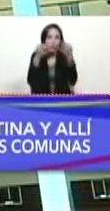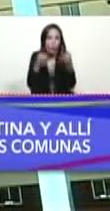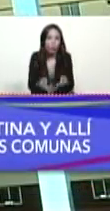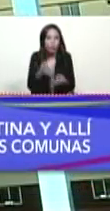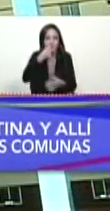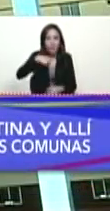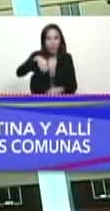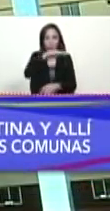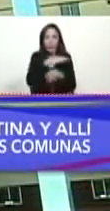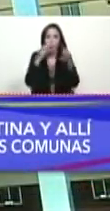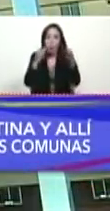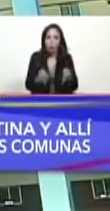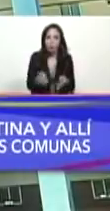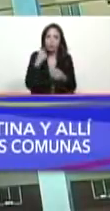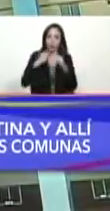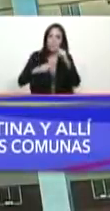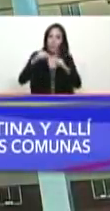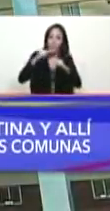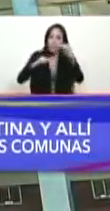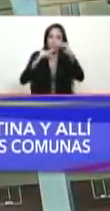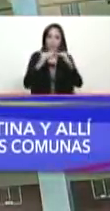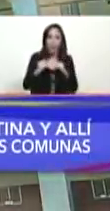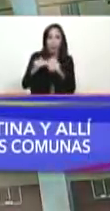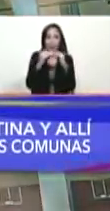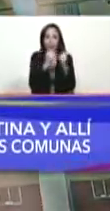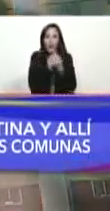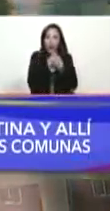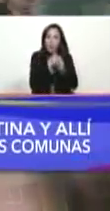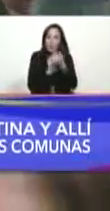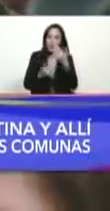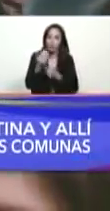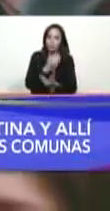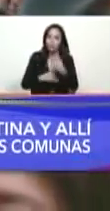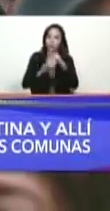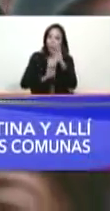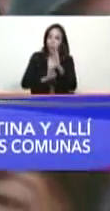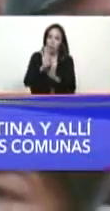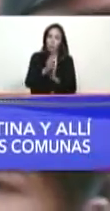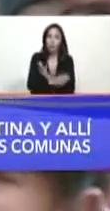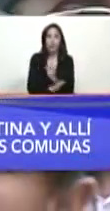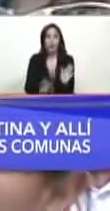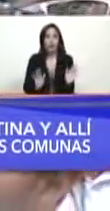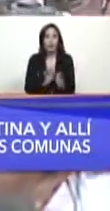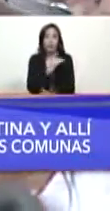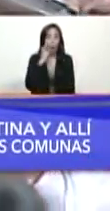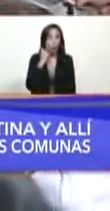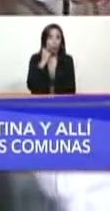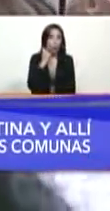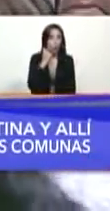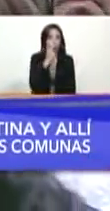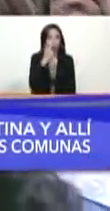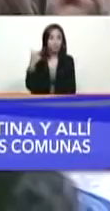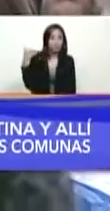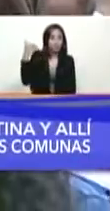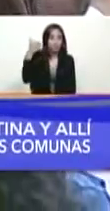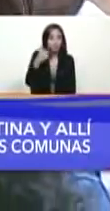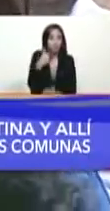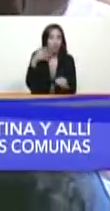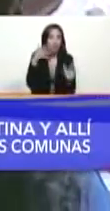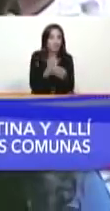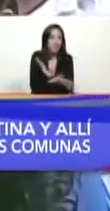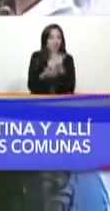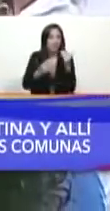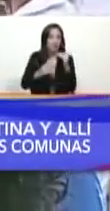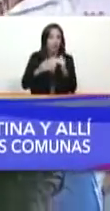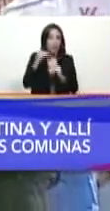social, construye igualdad, avanza. Tenemos que acostumbrarnos al concepto del avance, de